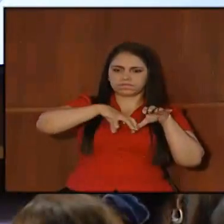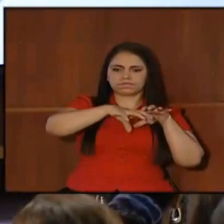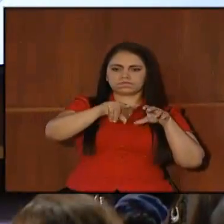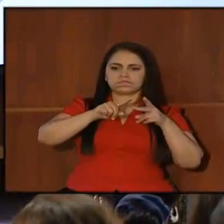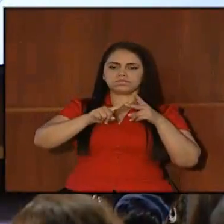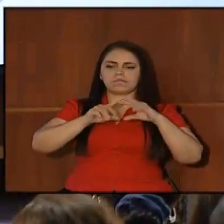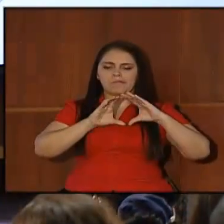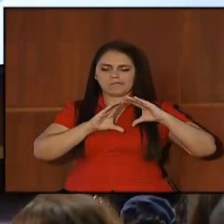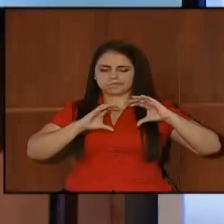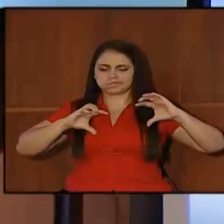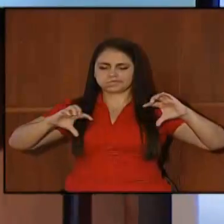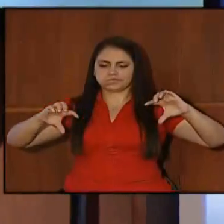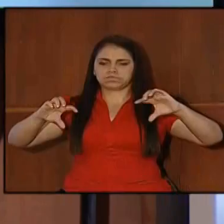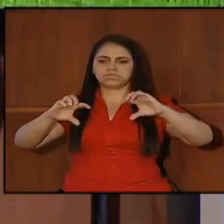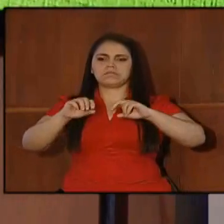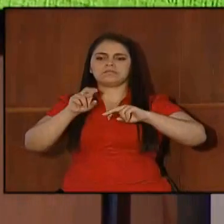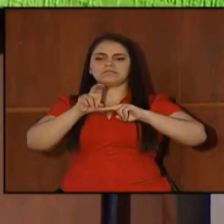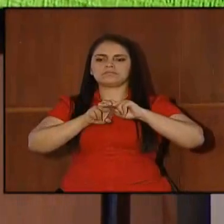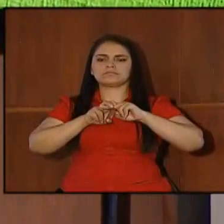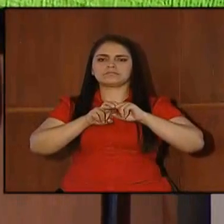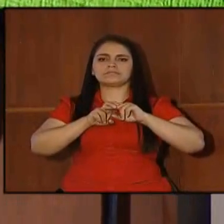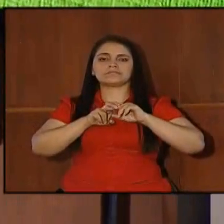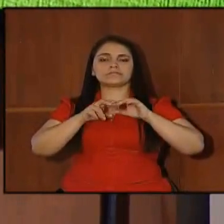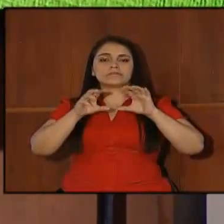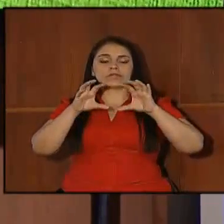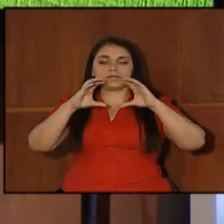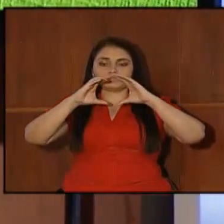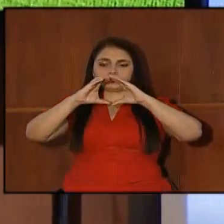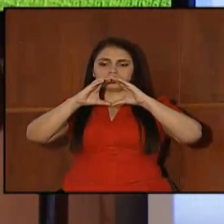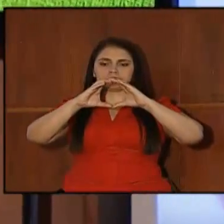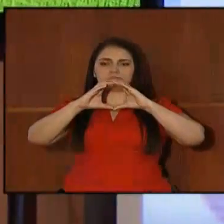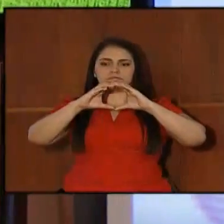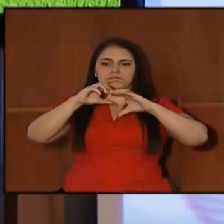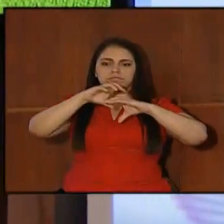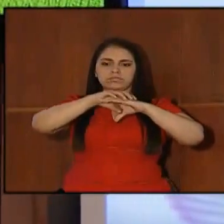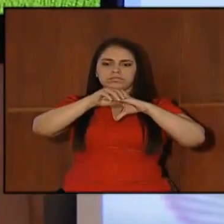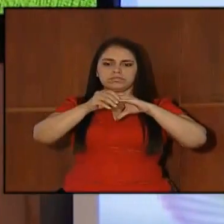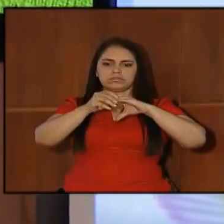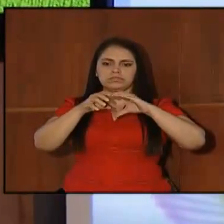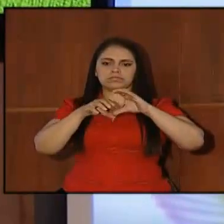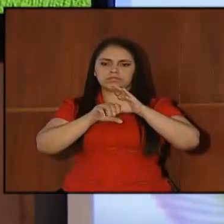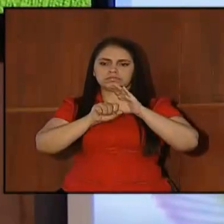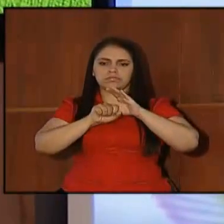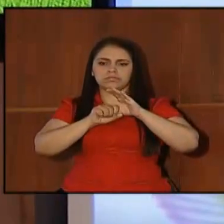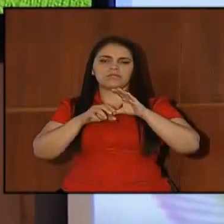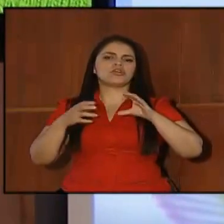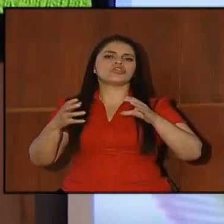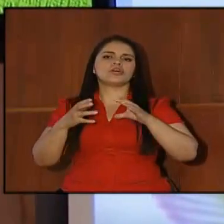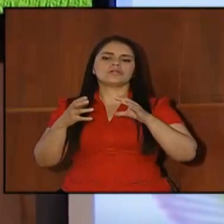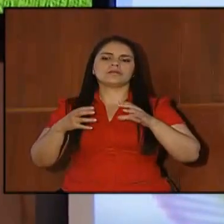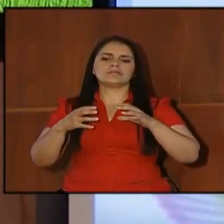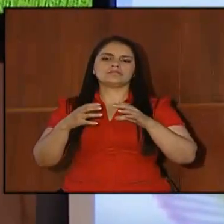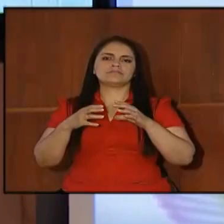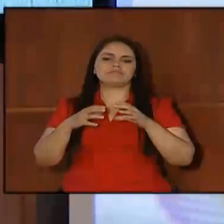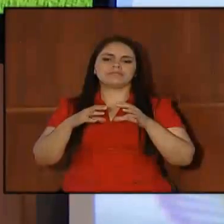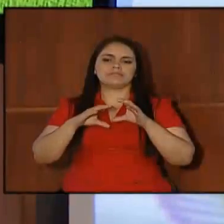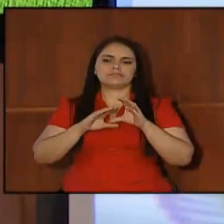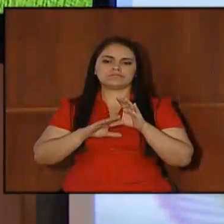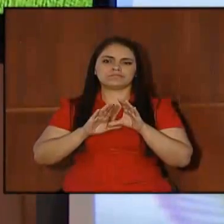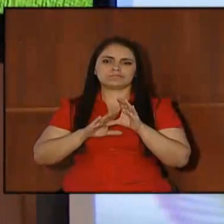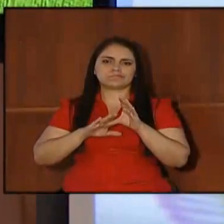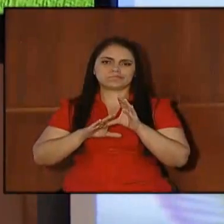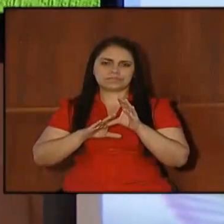un neumático circular, ¿dónde queda apoyado el sacro o el huesito de la alegría? ¿Dónde queda apoyado? En